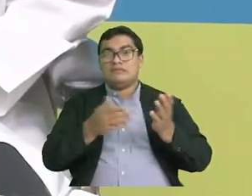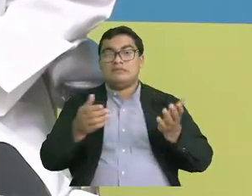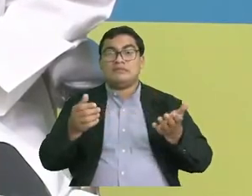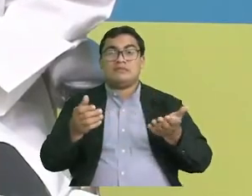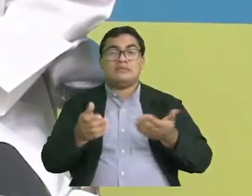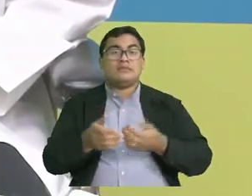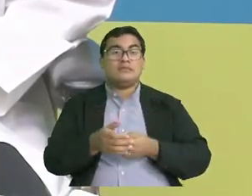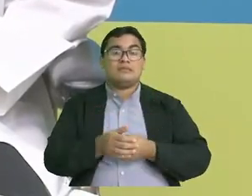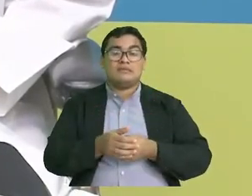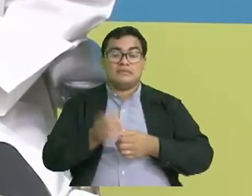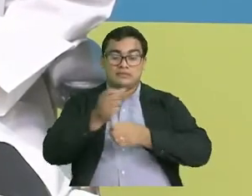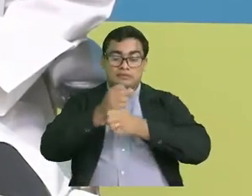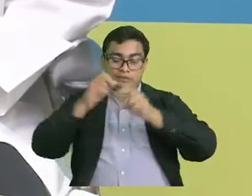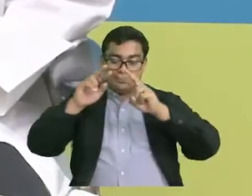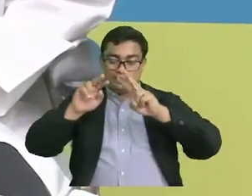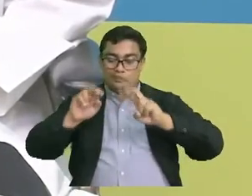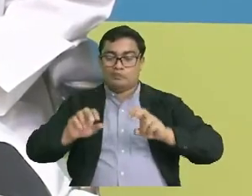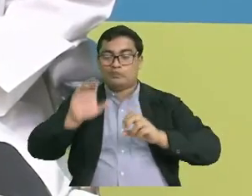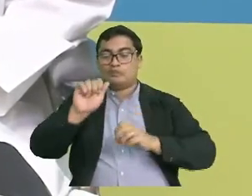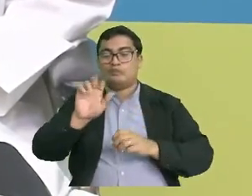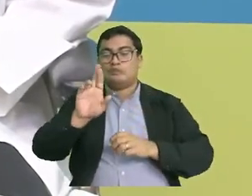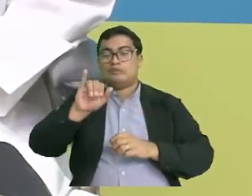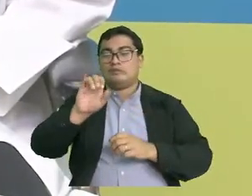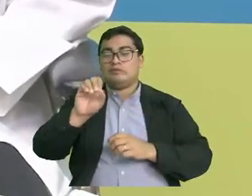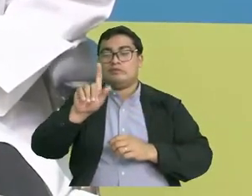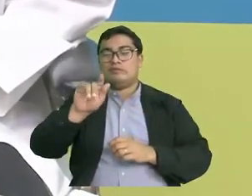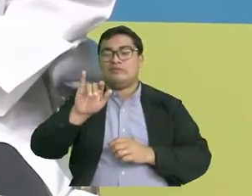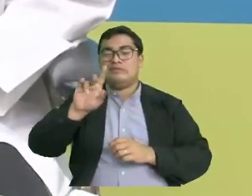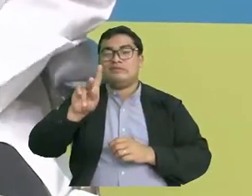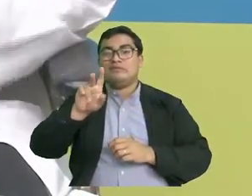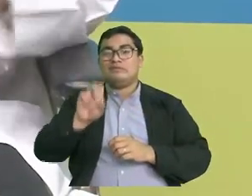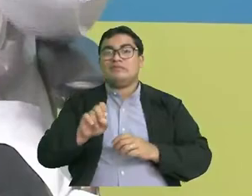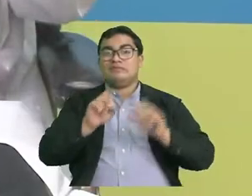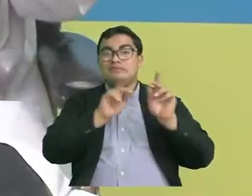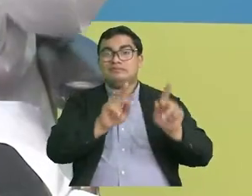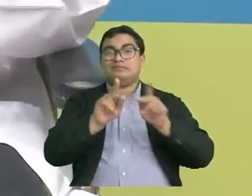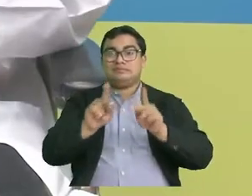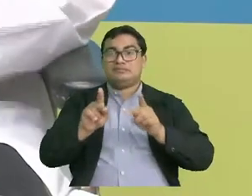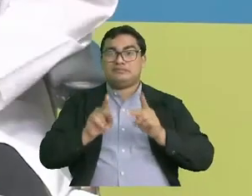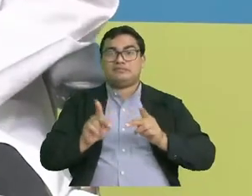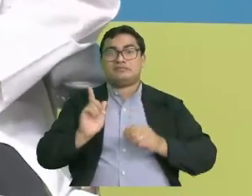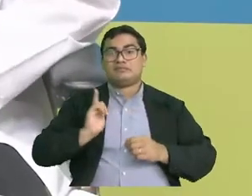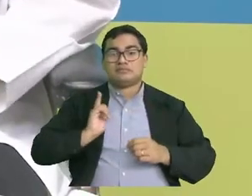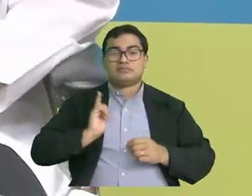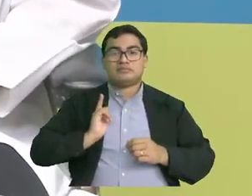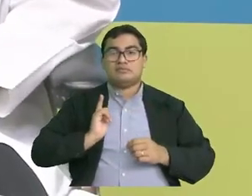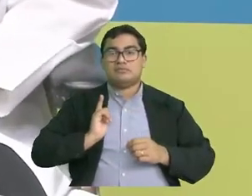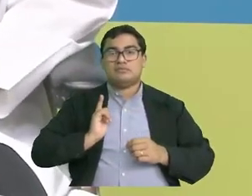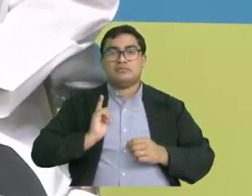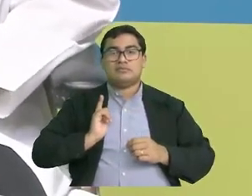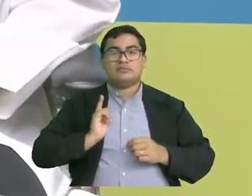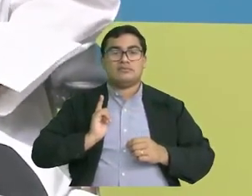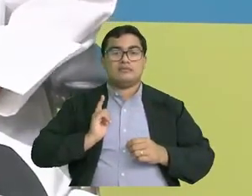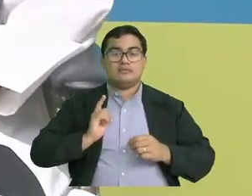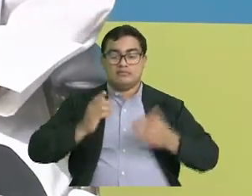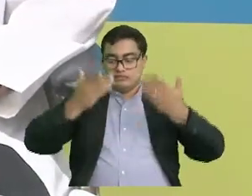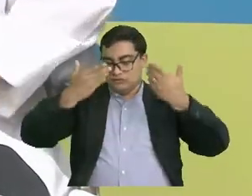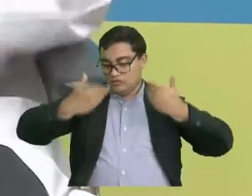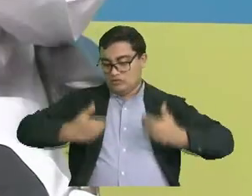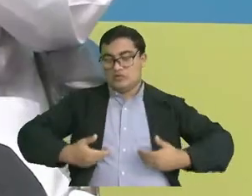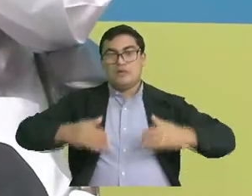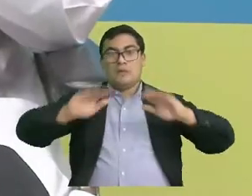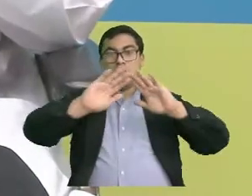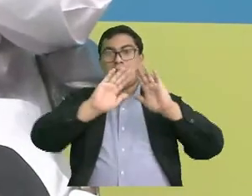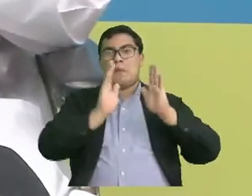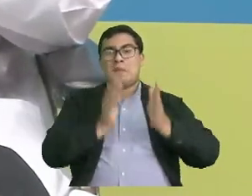con el estudio de cariotipo que hacemos en la mascota. Uh-huh. Estas son personas sí que tienen unas características, son mujeres, nada más